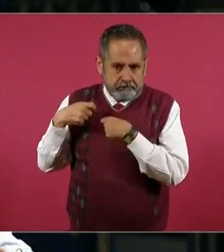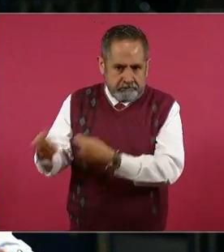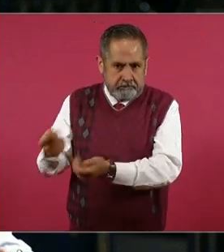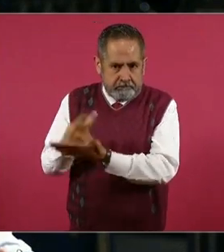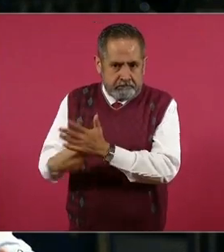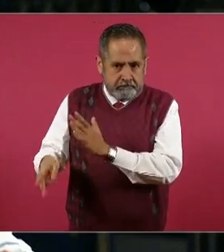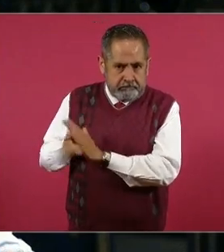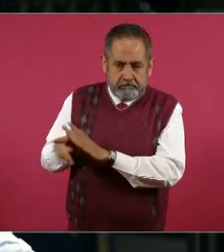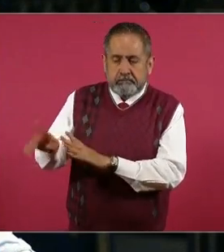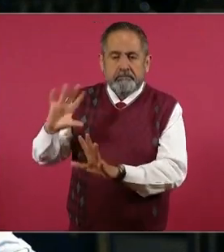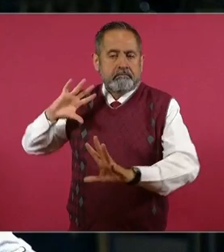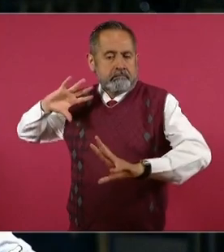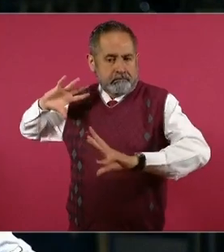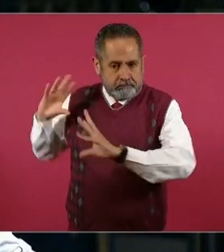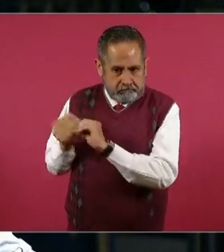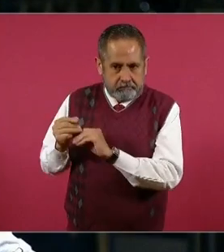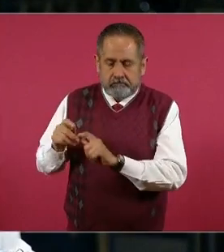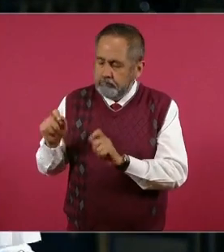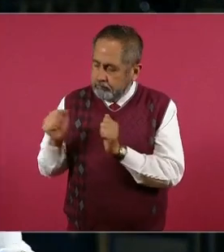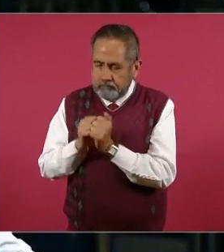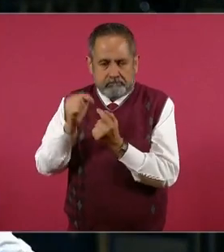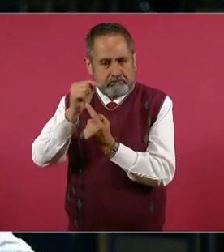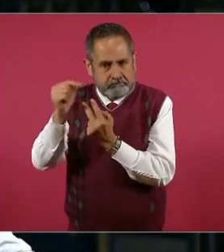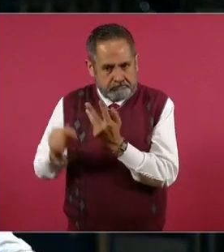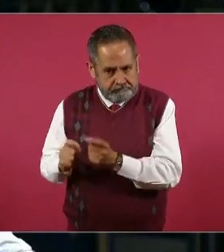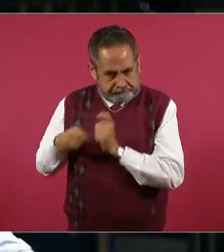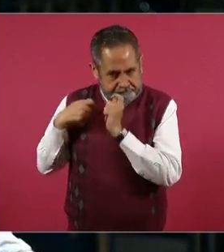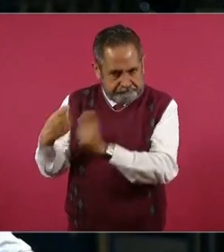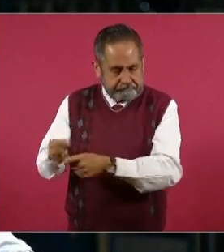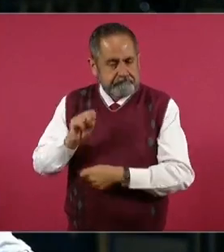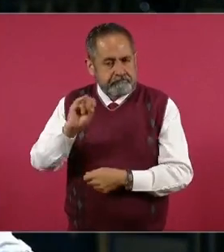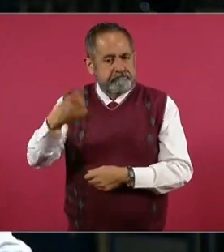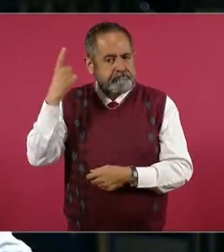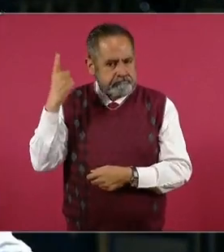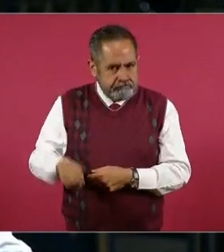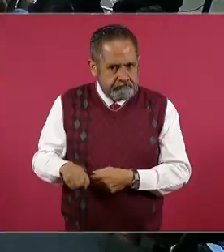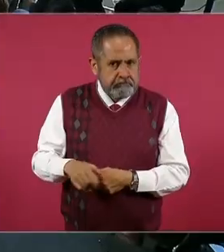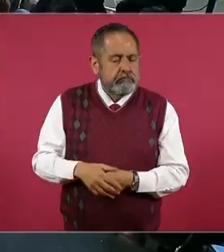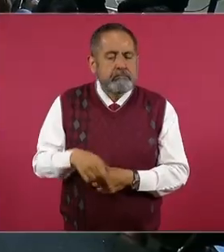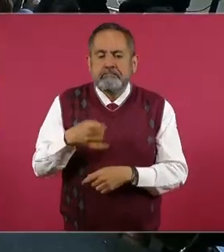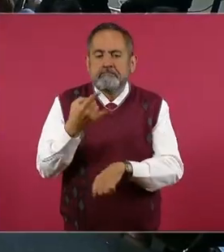su antigüedad ni con todas las prestaciones ordenadas.